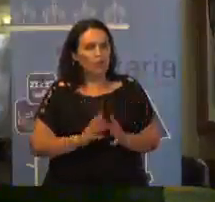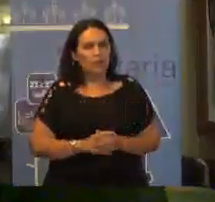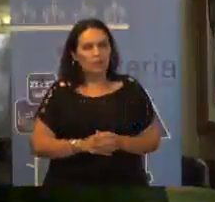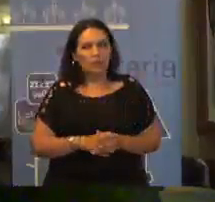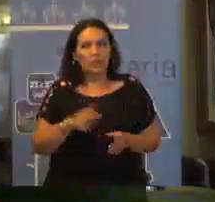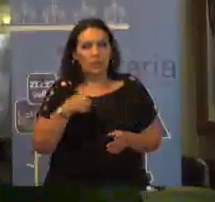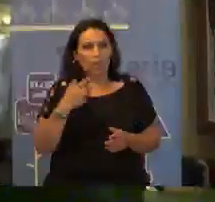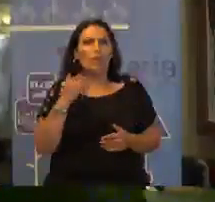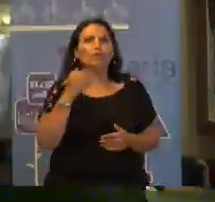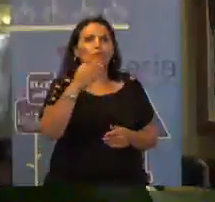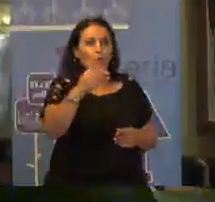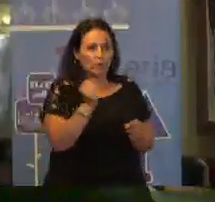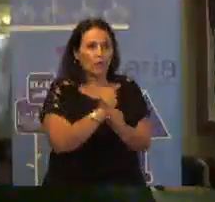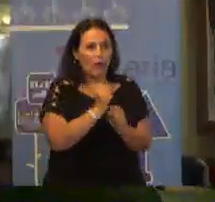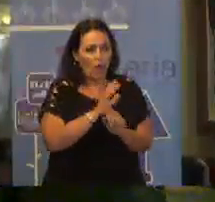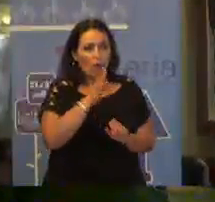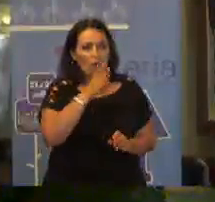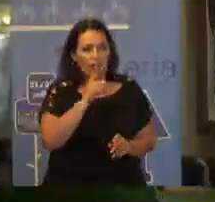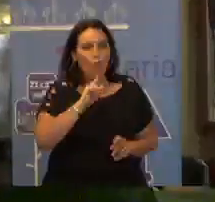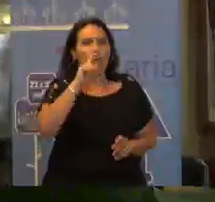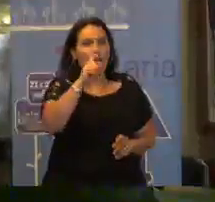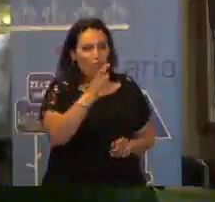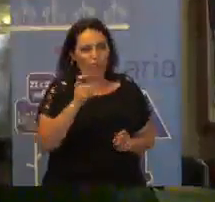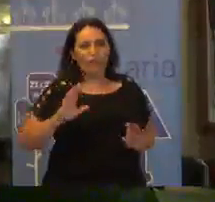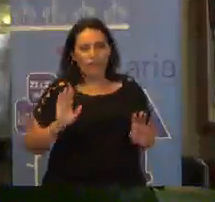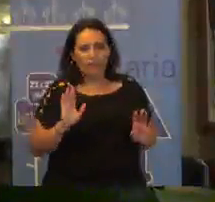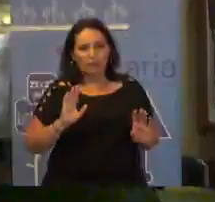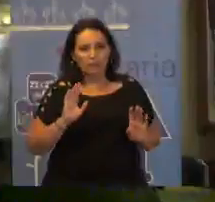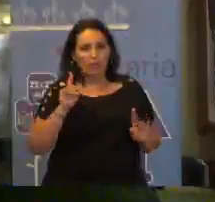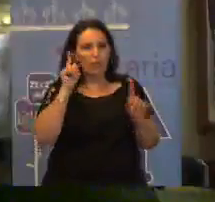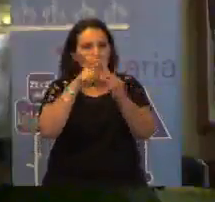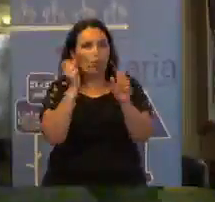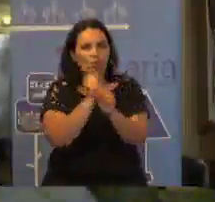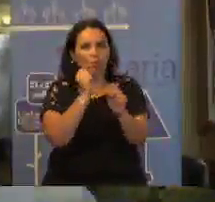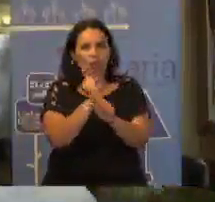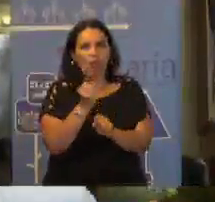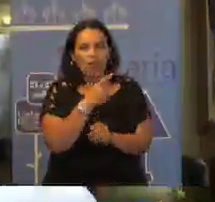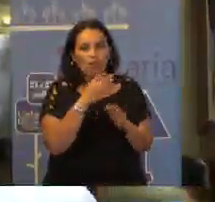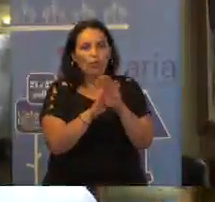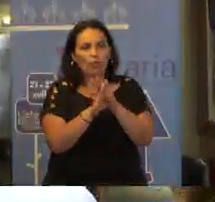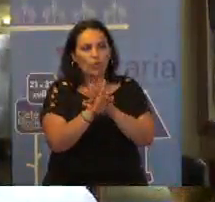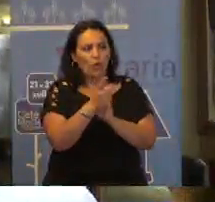E o que nos queda un ano para seguir traballando. Bueno.